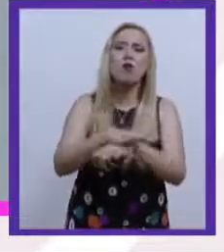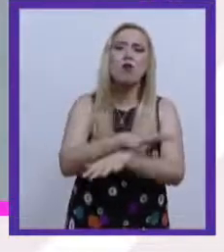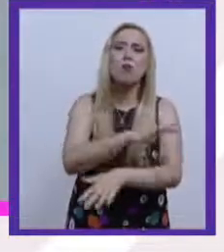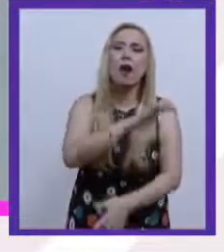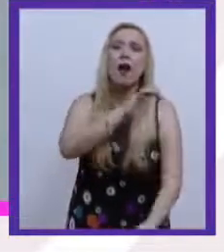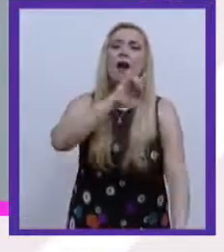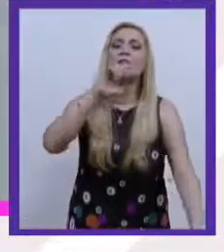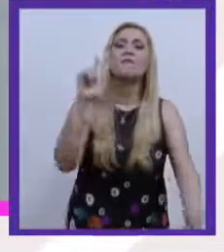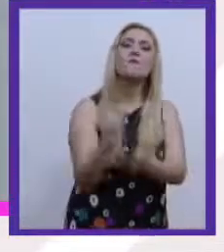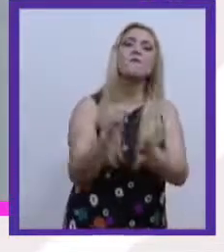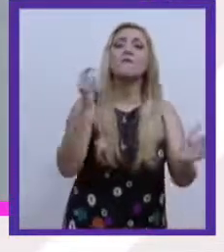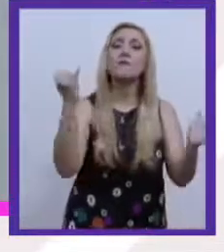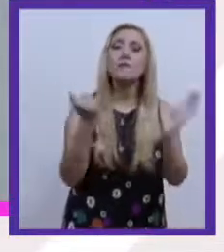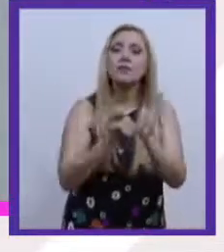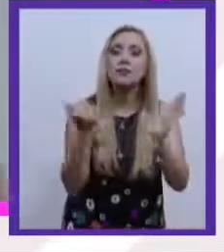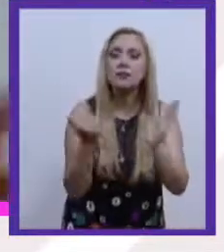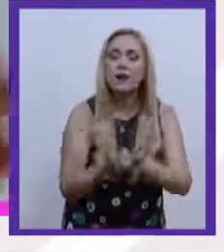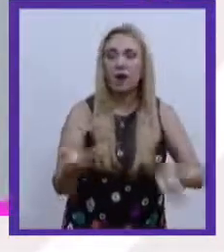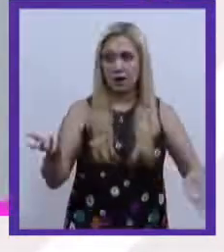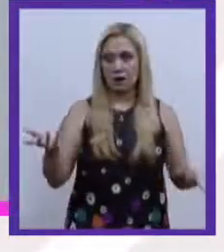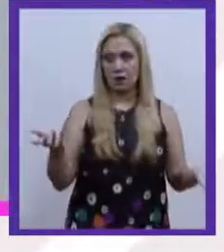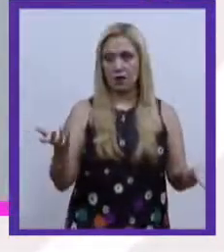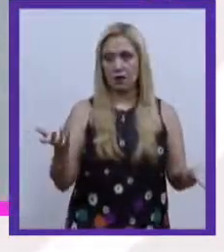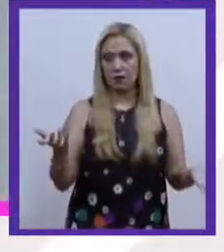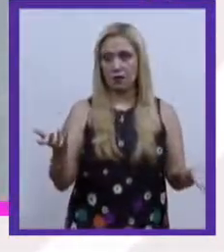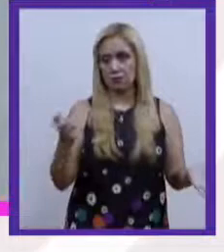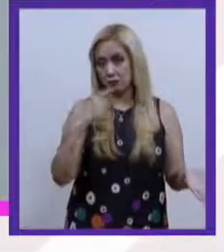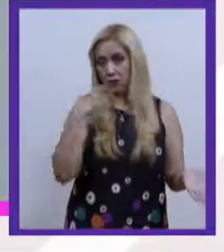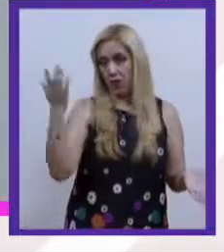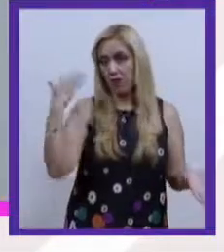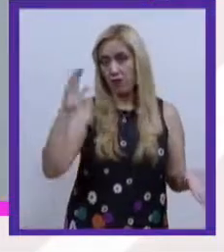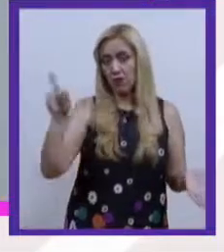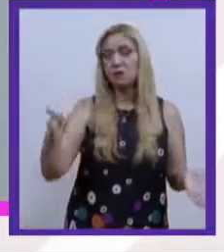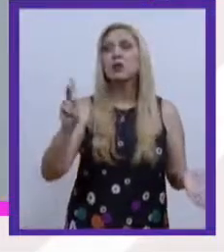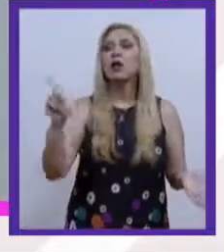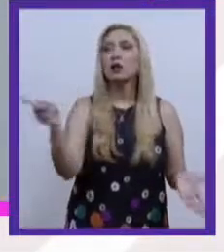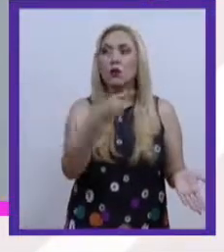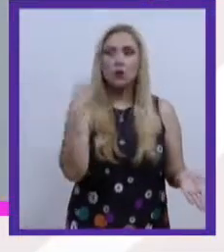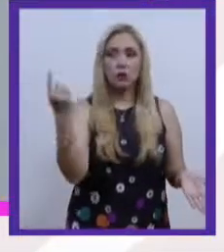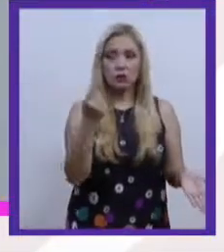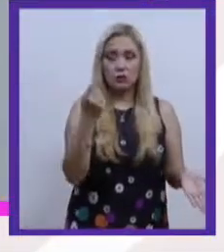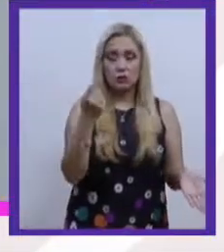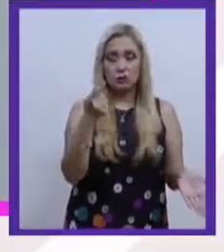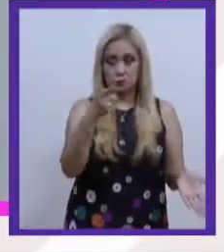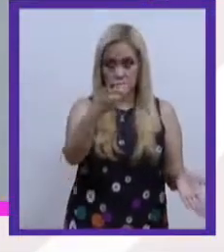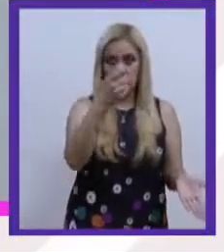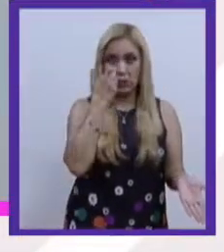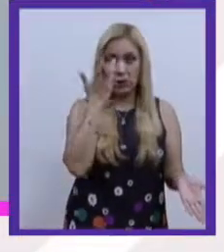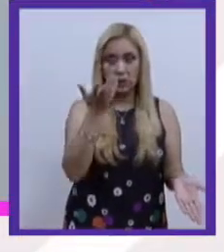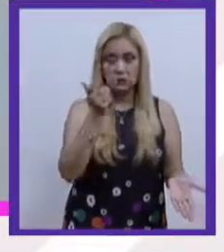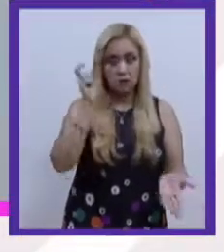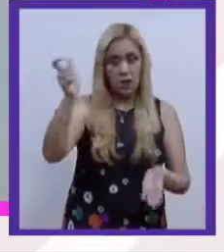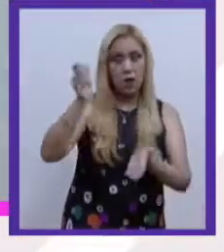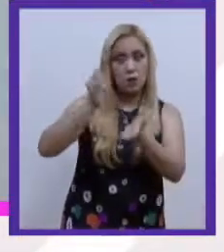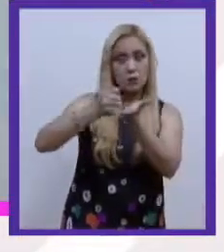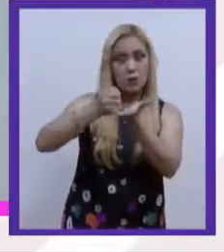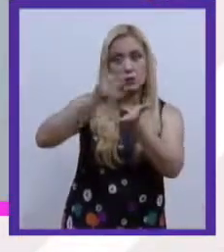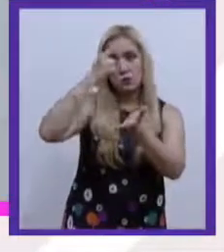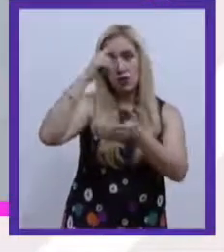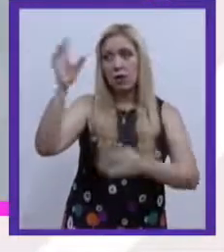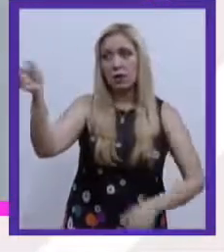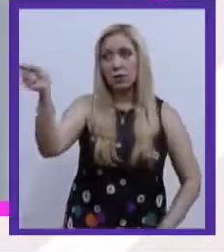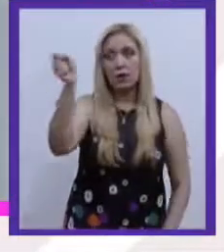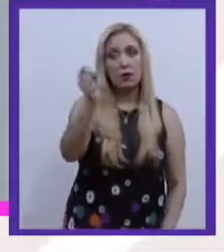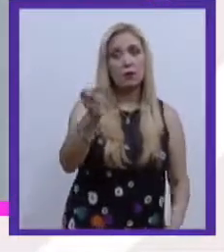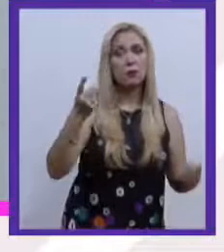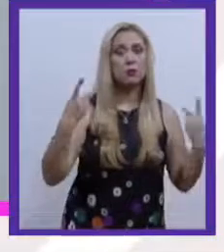¿Cuánto estamos dispuestos, toda la sociedad mexicana, a pagar para finalmente que el cuidado sea una